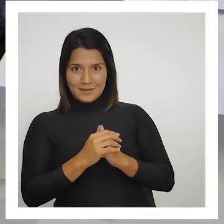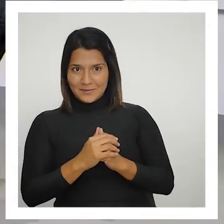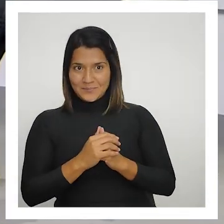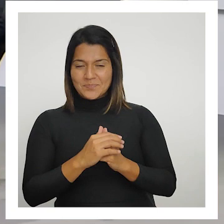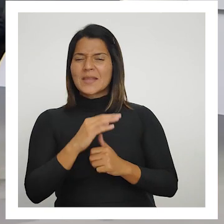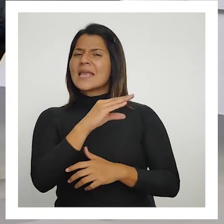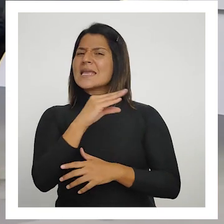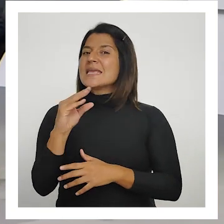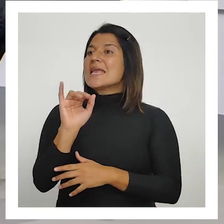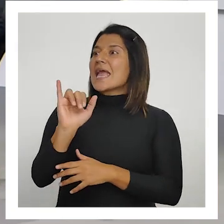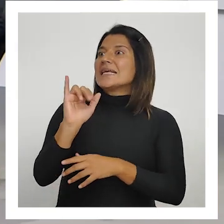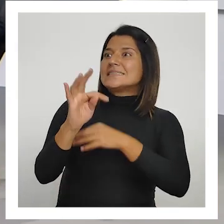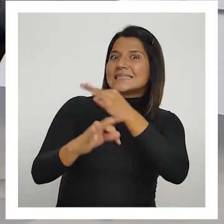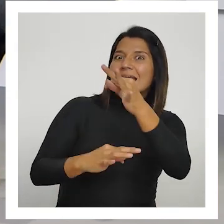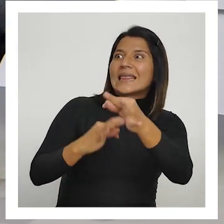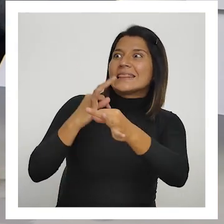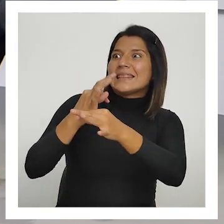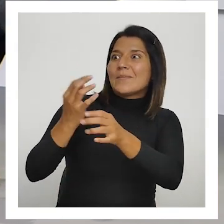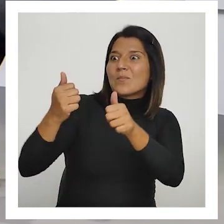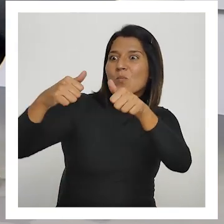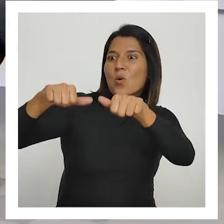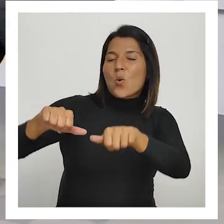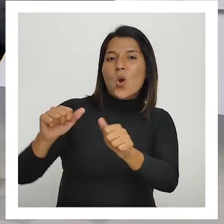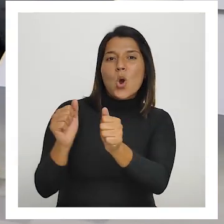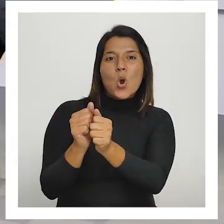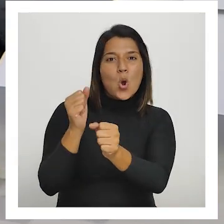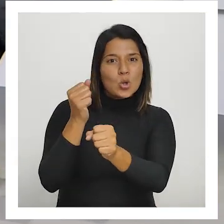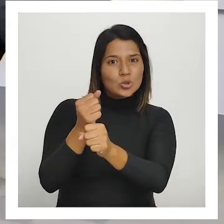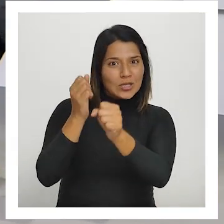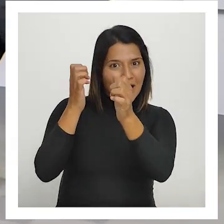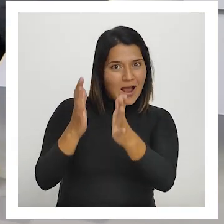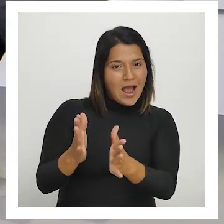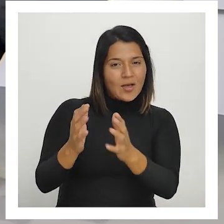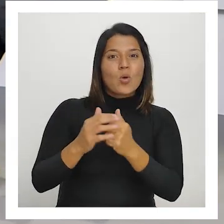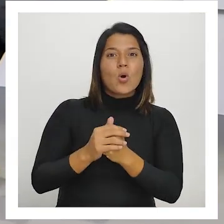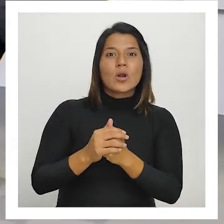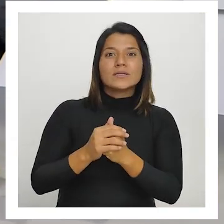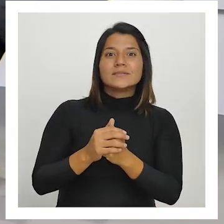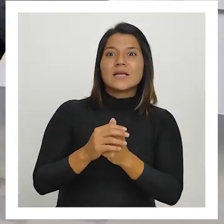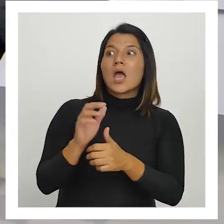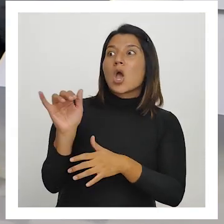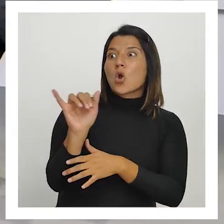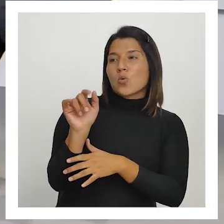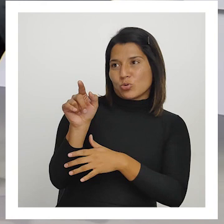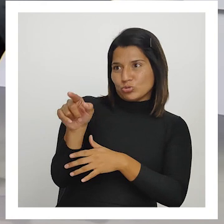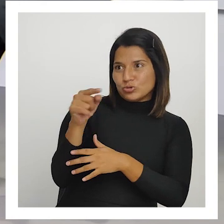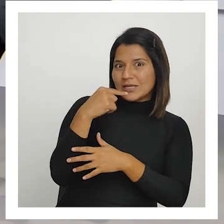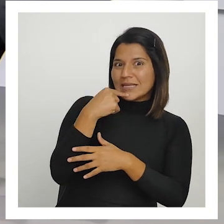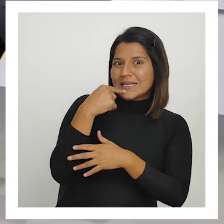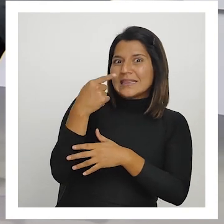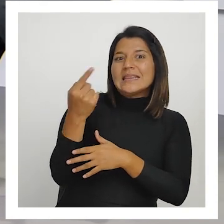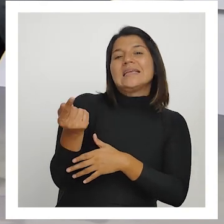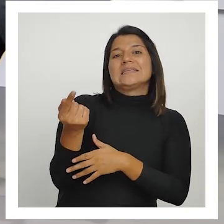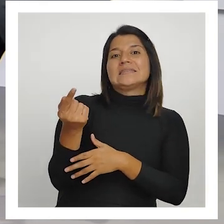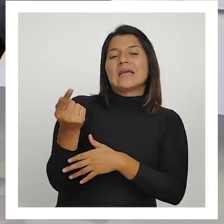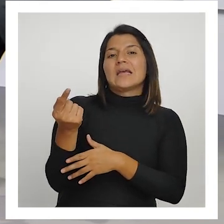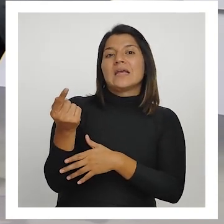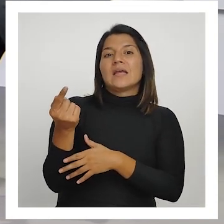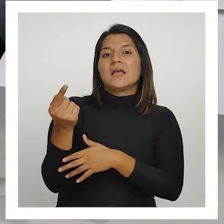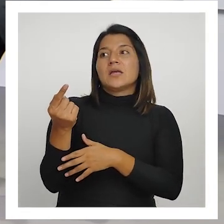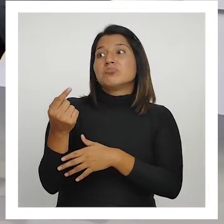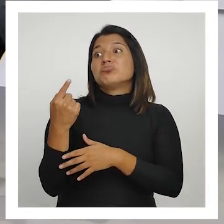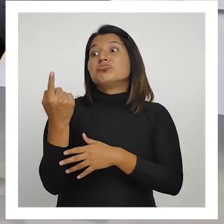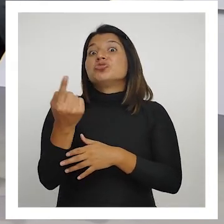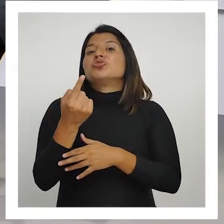Y este tipo de convenios con los trabajadores, pues como bien usted lo apunta, lo que buscan es simplemente